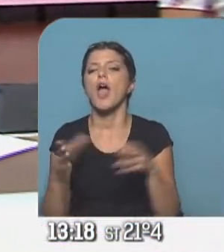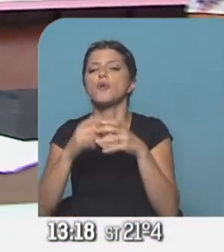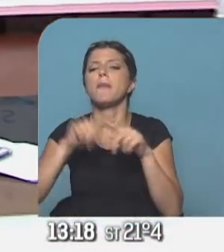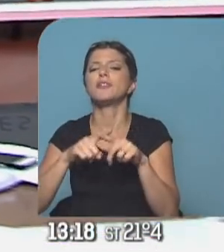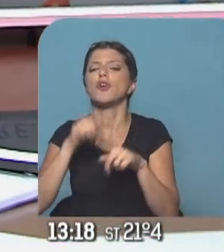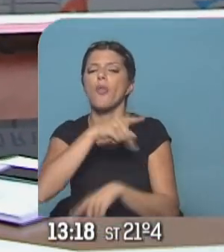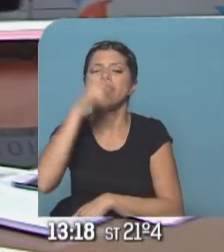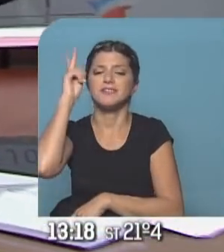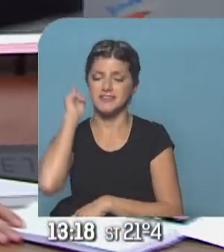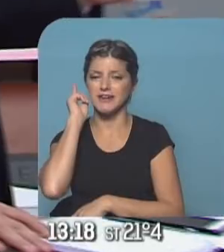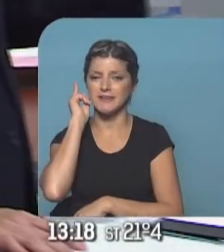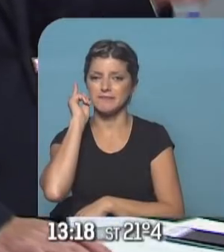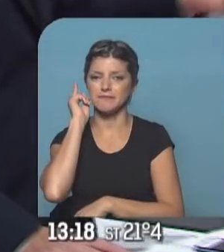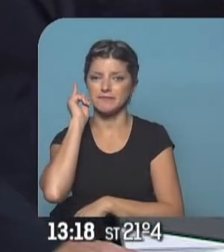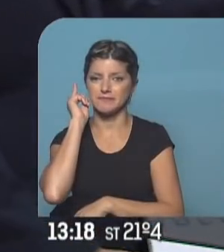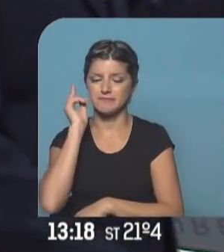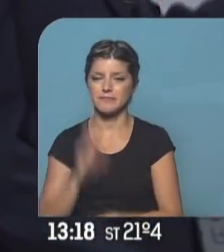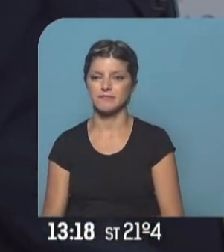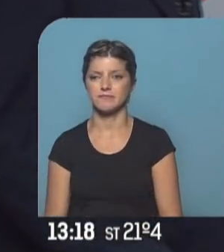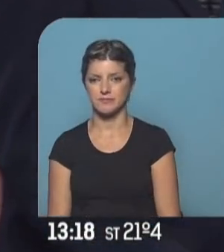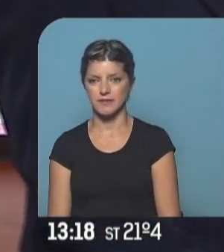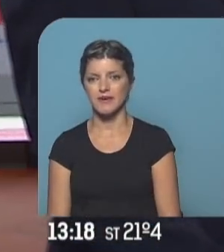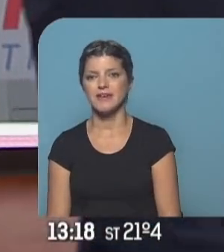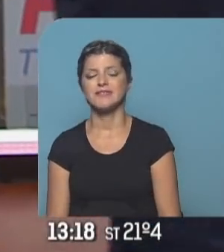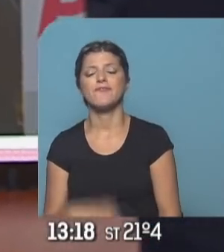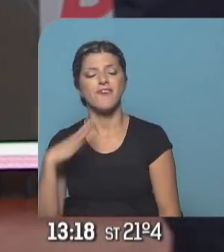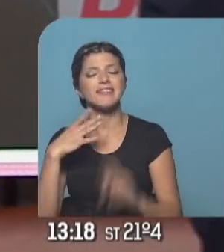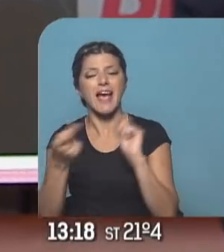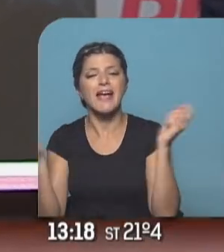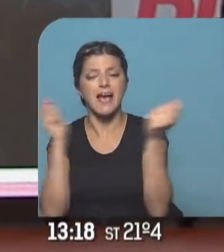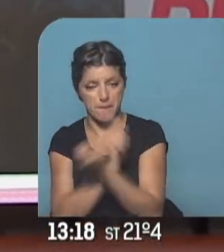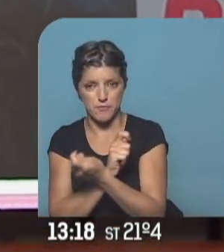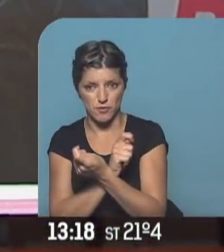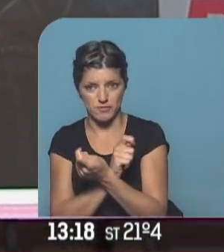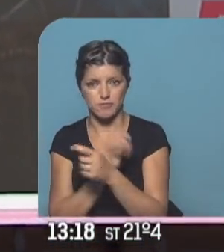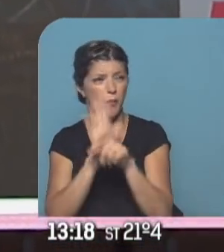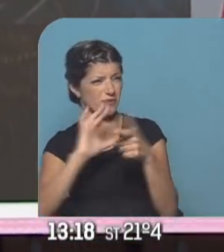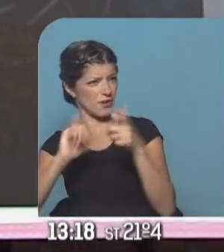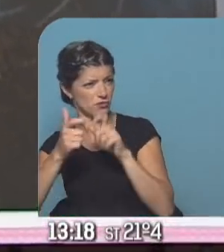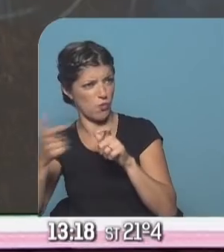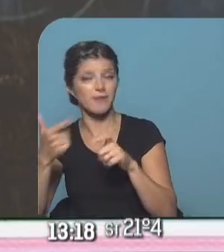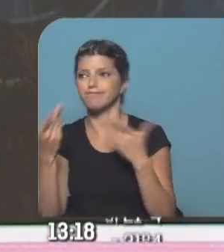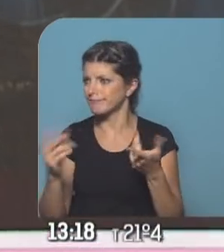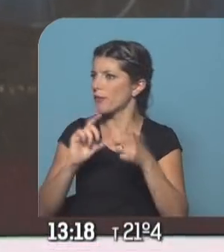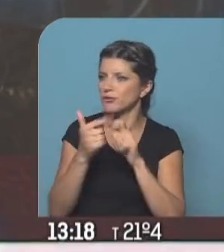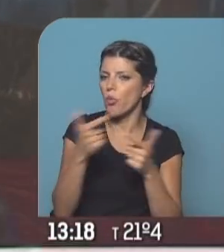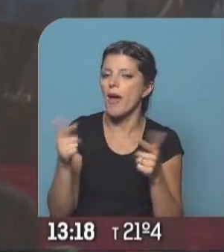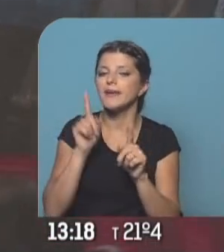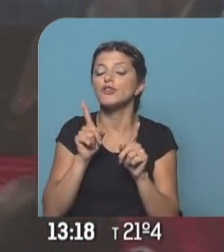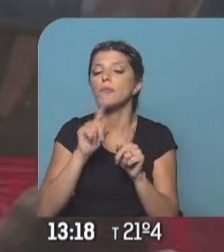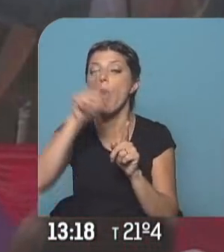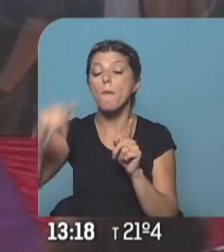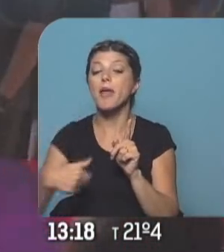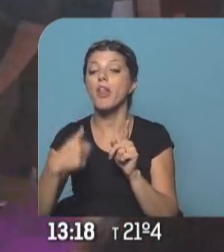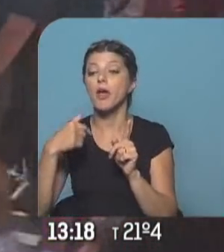me parece a mí, de procesar una demanda social de cambio. No hay y esa renovación. dificultad, no hay renovación, y esa dificultad se refleja efectivamente en